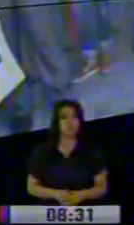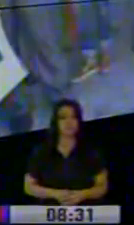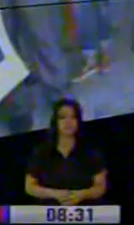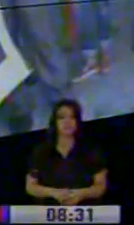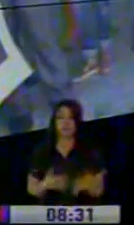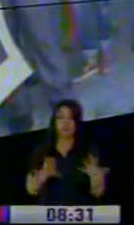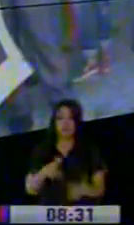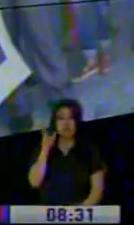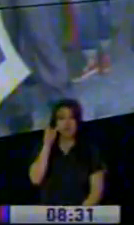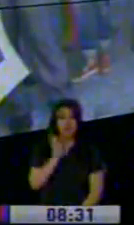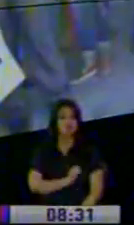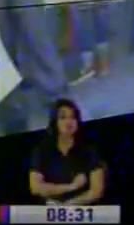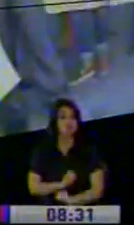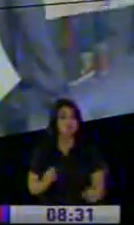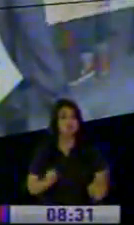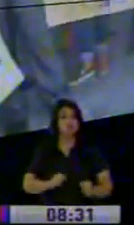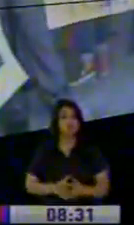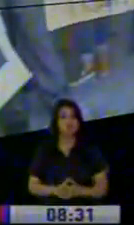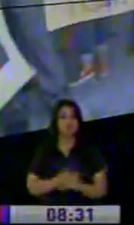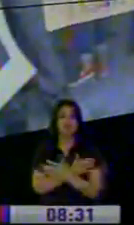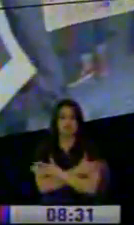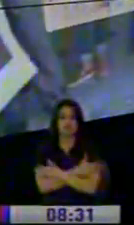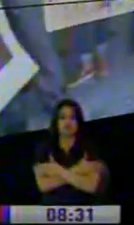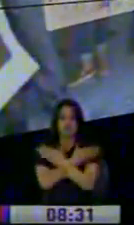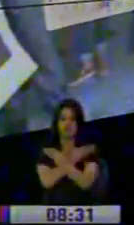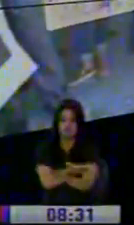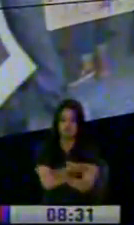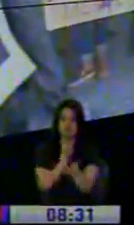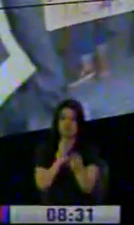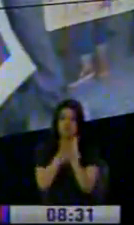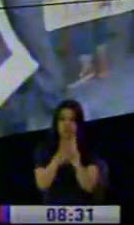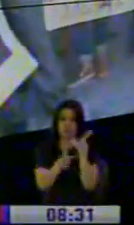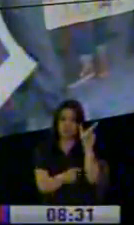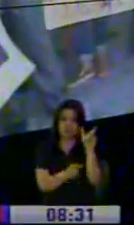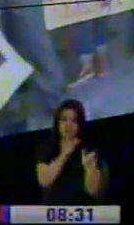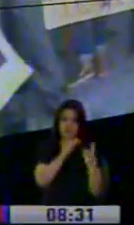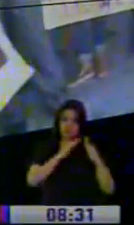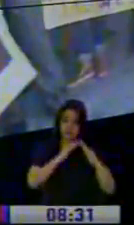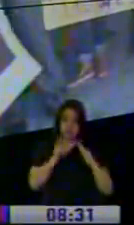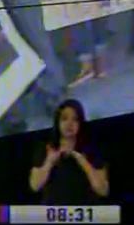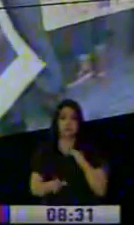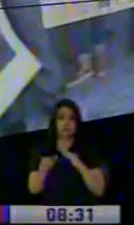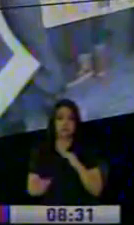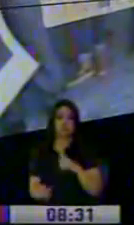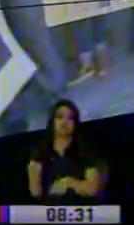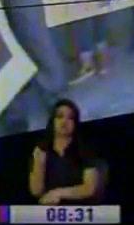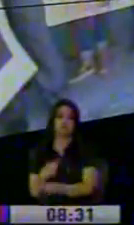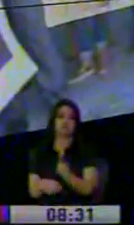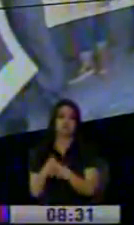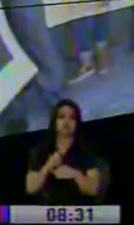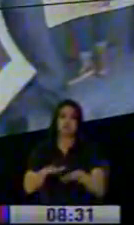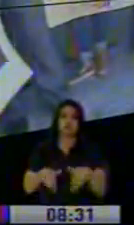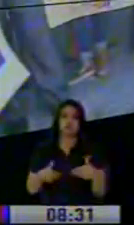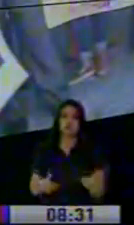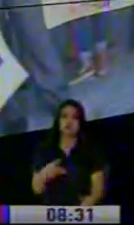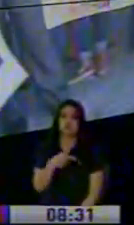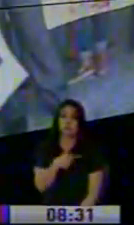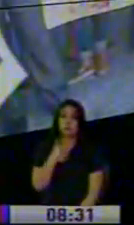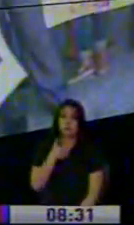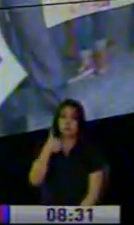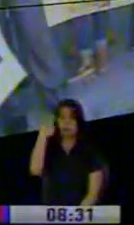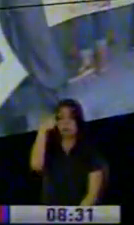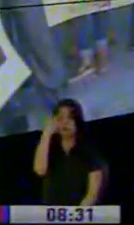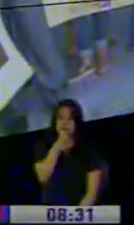increíble. Andreita, mandes un abrazo a los vecinos, tanto a los moradores como a los comerciantes. Increíble. Esto, yo creo que tú